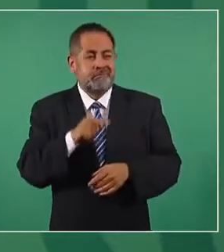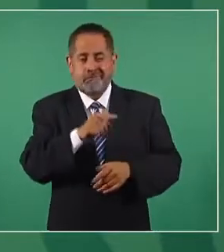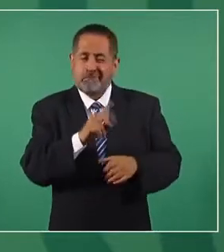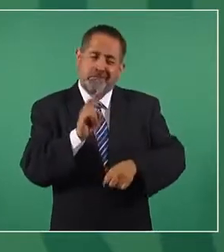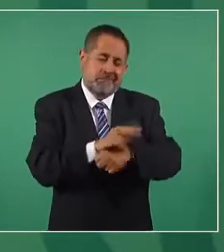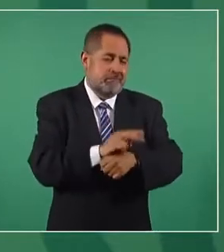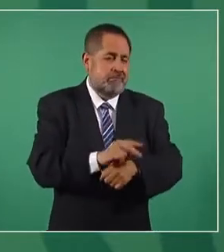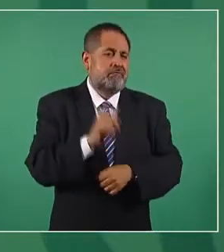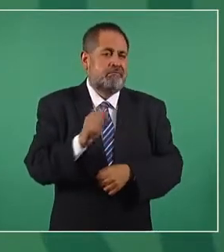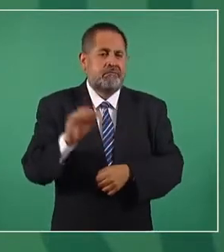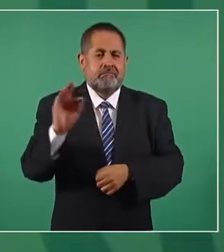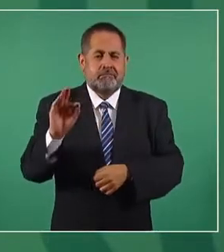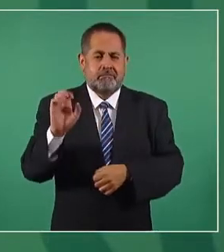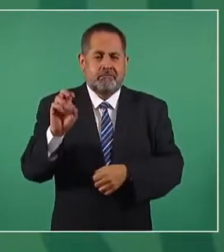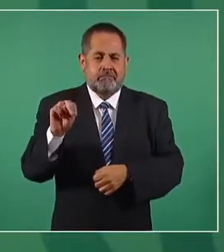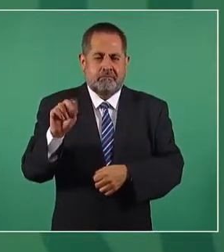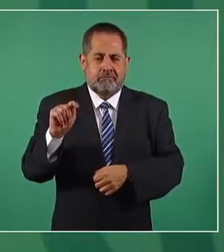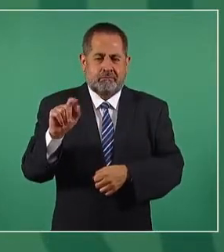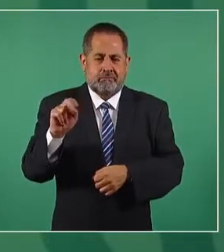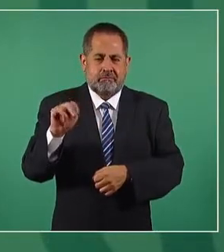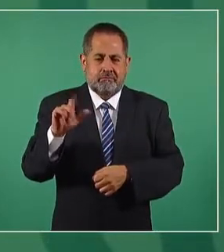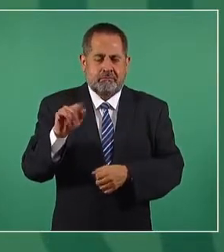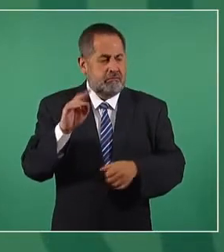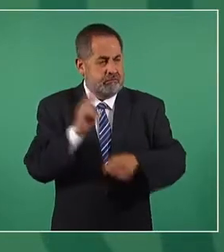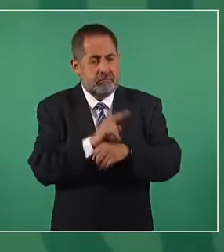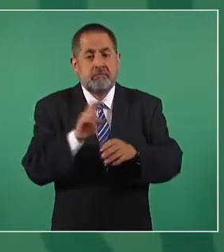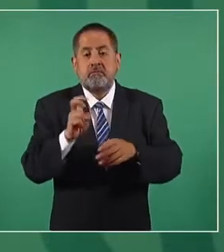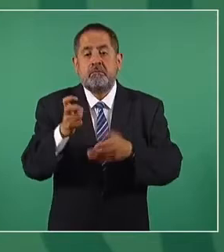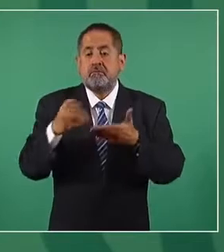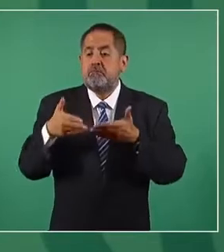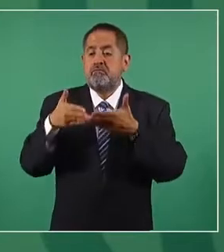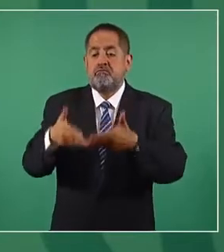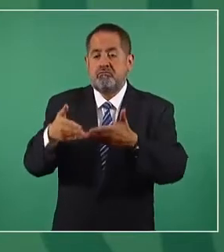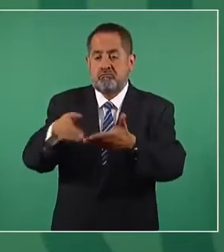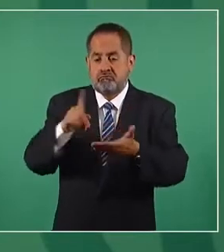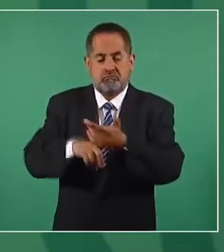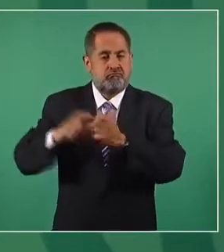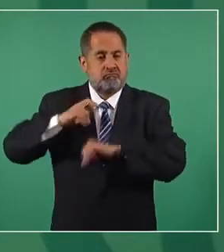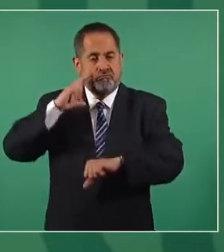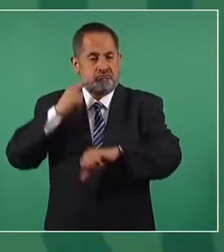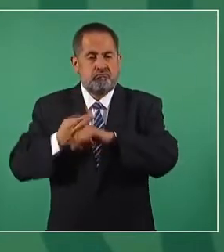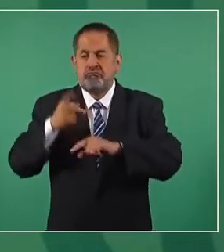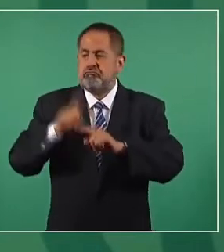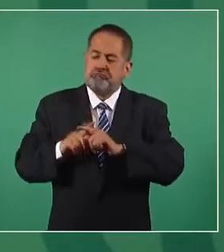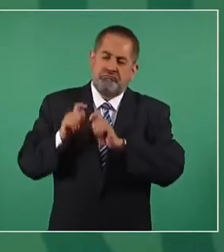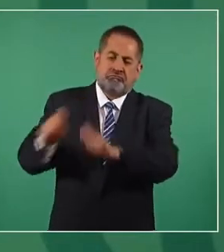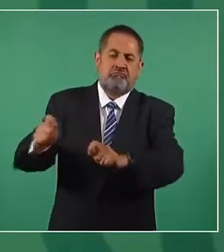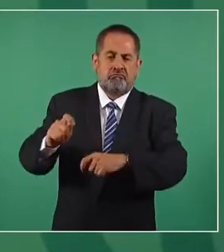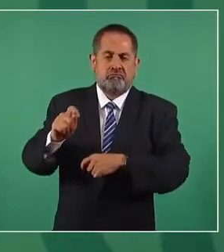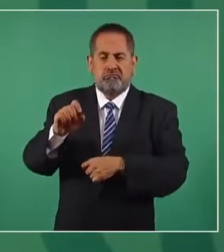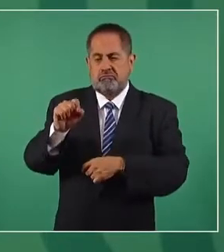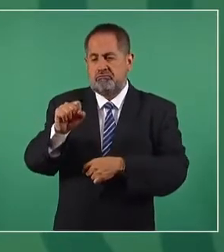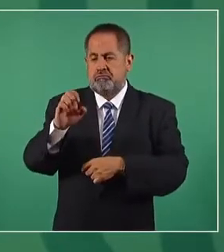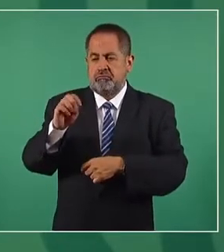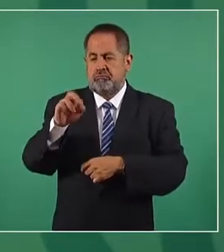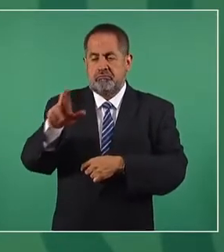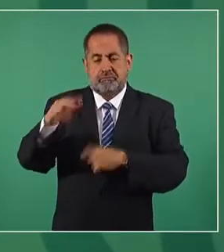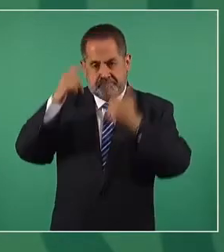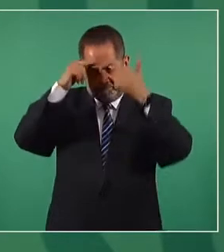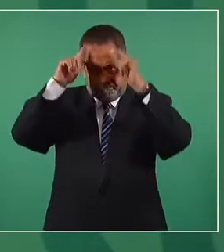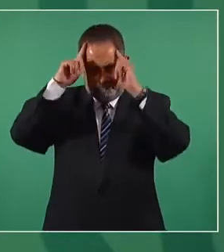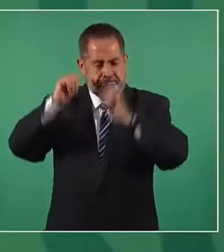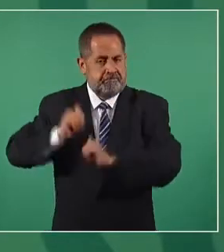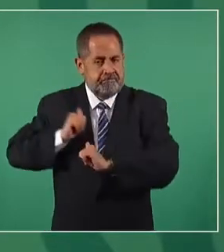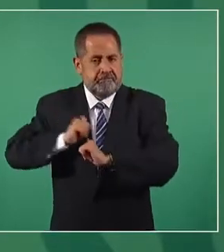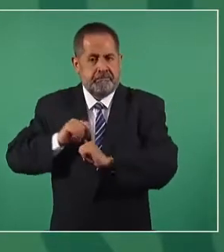fentanilo. Por eso los puertos están a cargo de la Secretaría de Marina, las